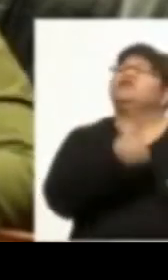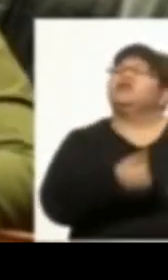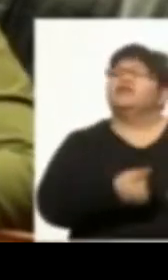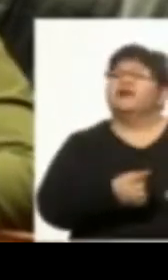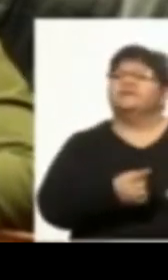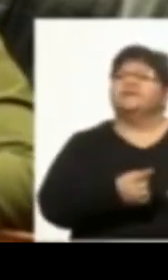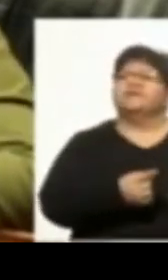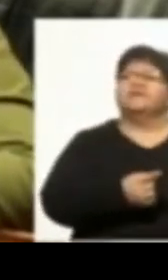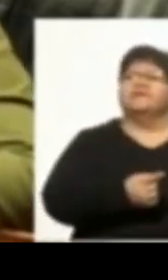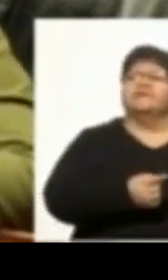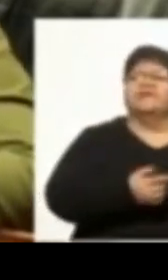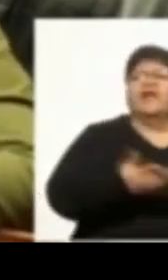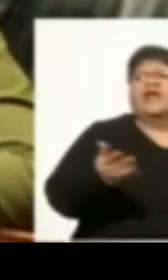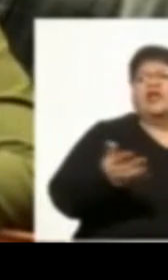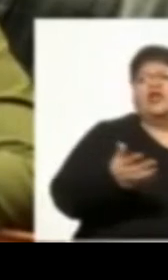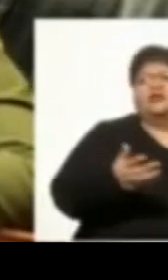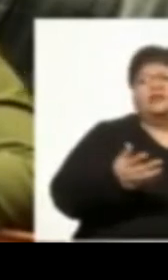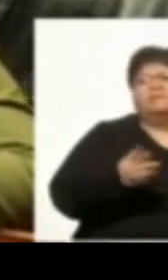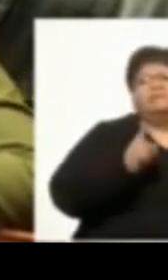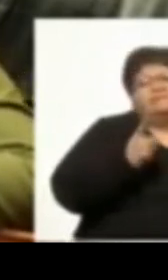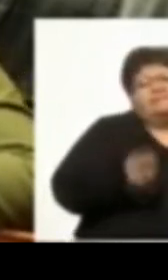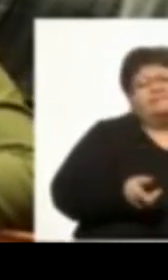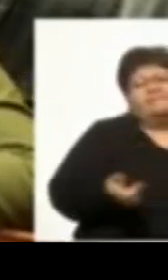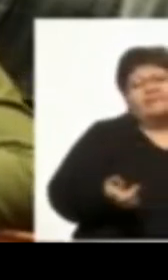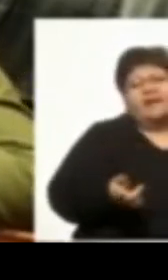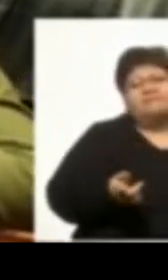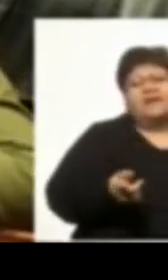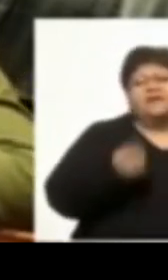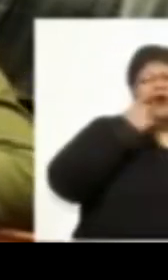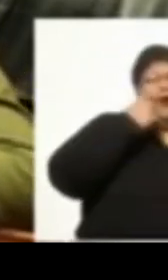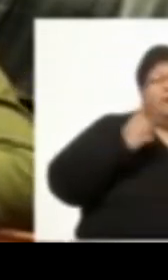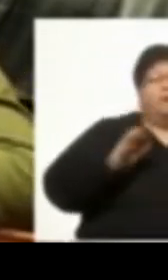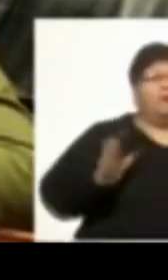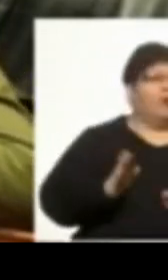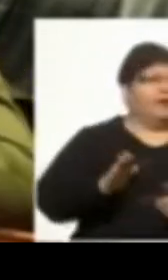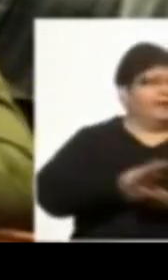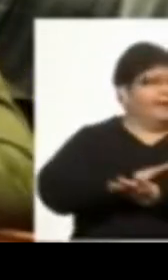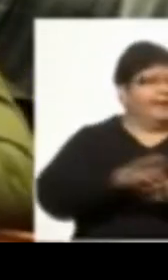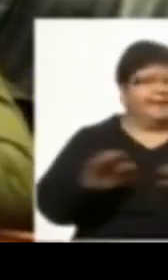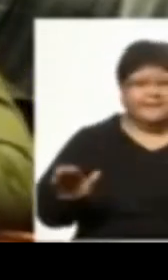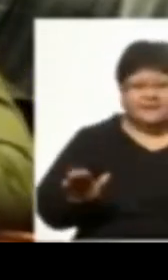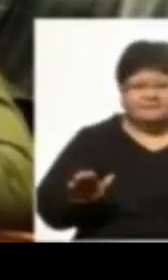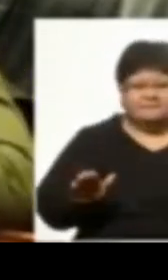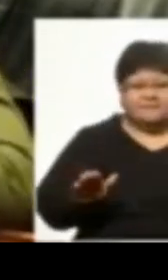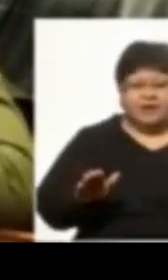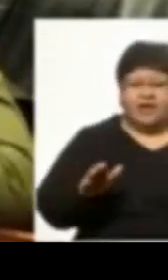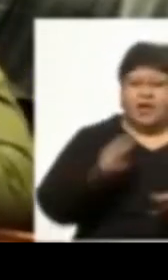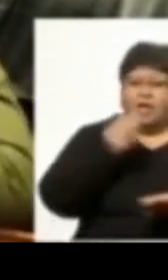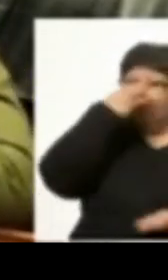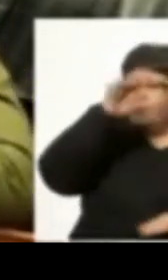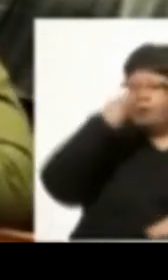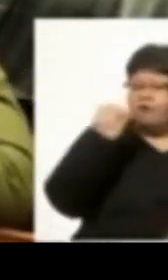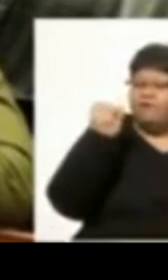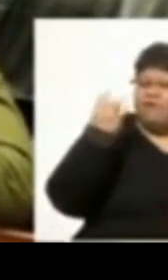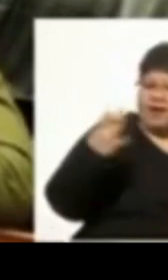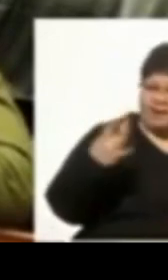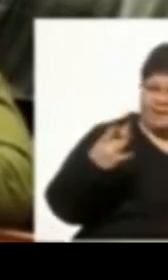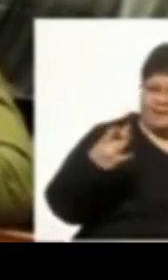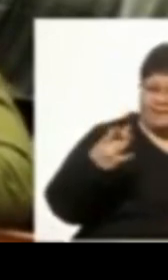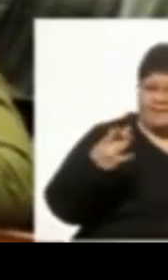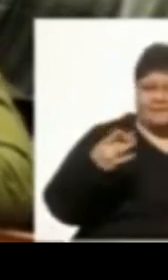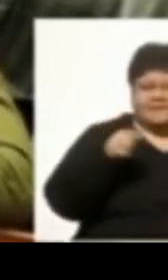Graciela Valdés, Marisa Malcori y yo, esa publicación no, nunca se hizo, anda por